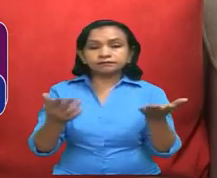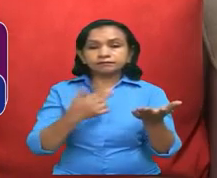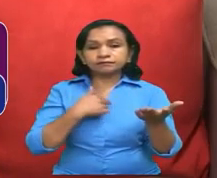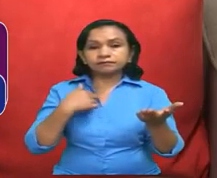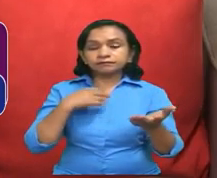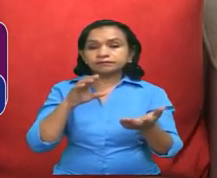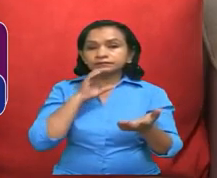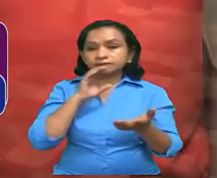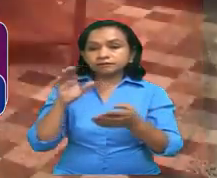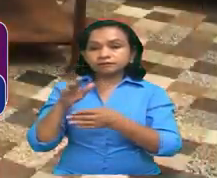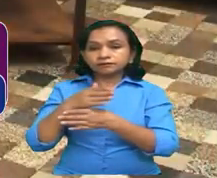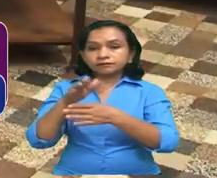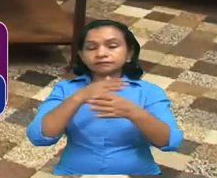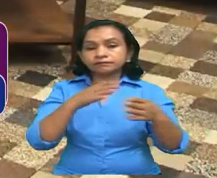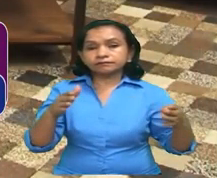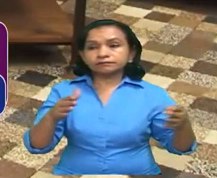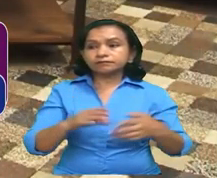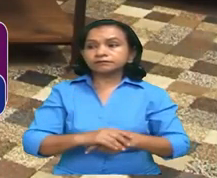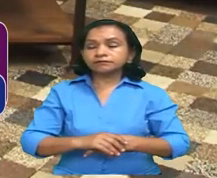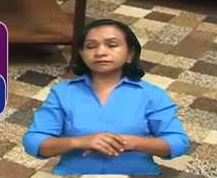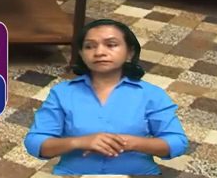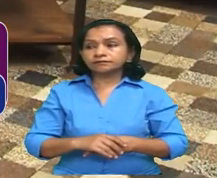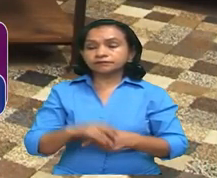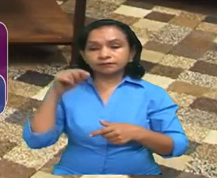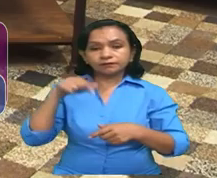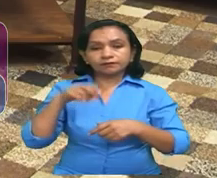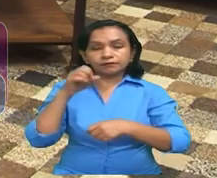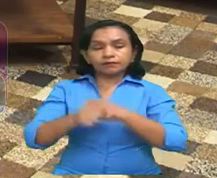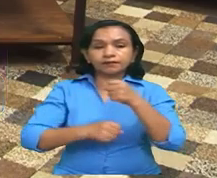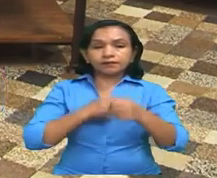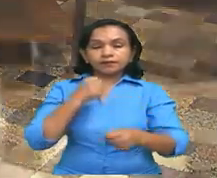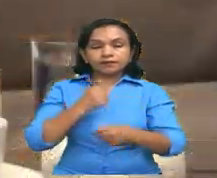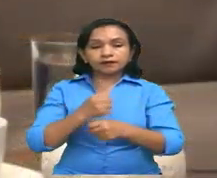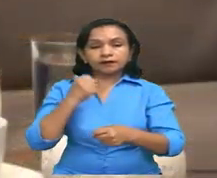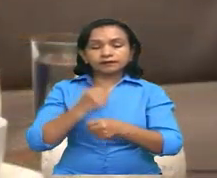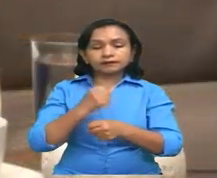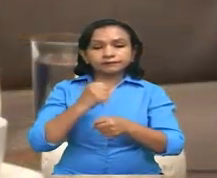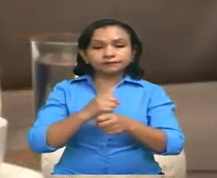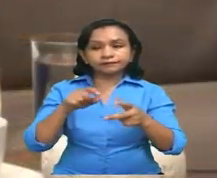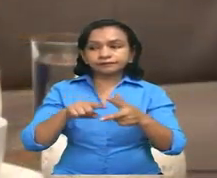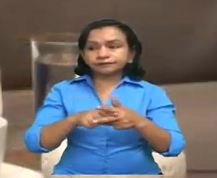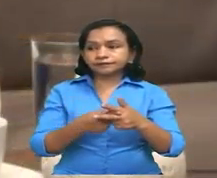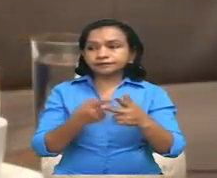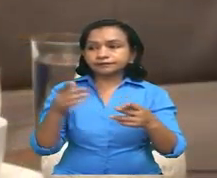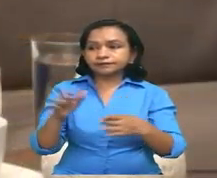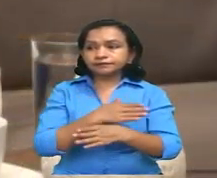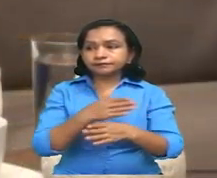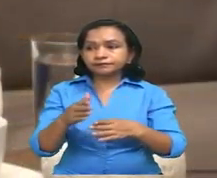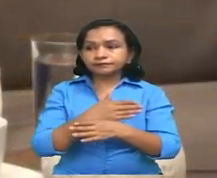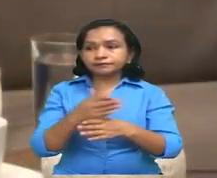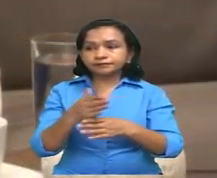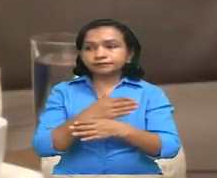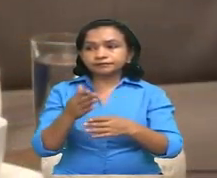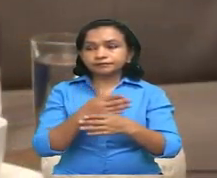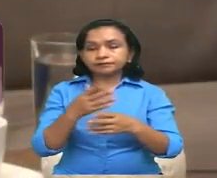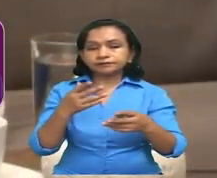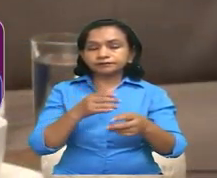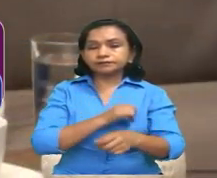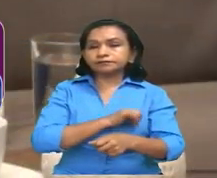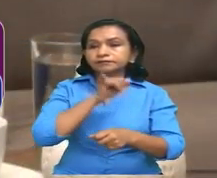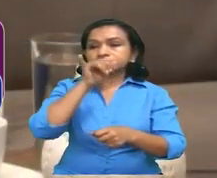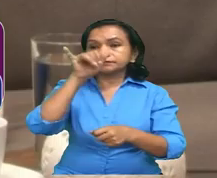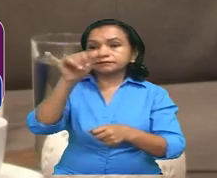Nicaragua. Contame un poco cómo es que está funcionando esto. Entiendo que hay planes incluso de crear este tipo de paquetes en